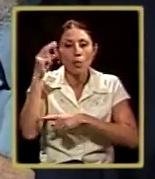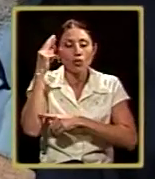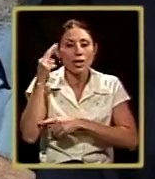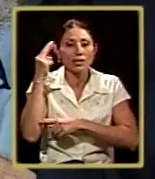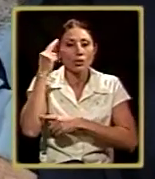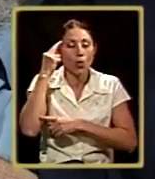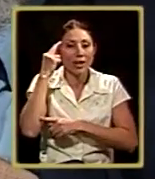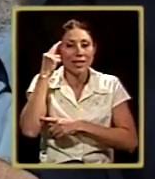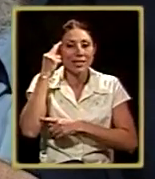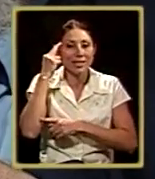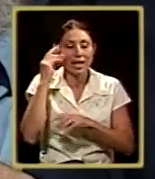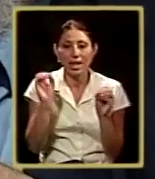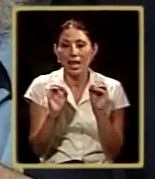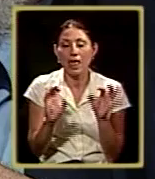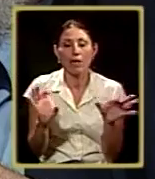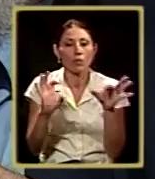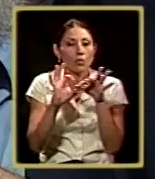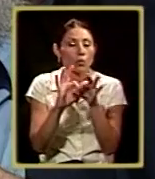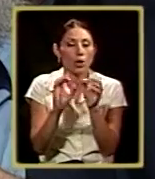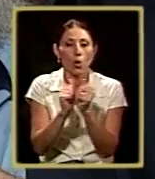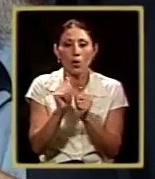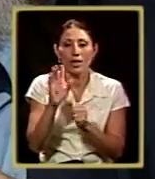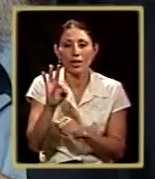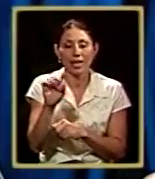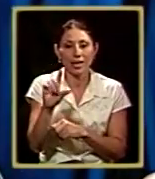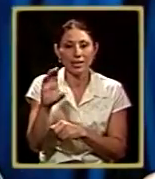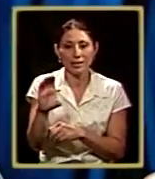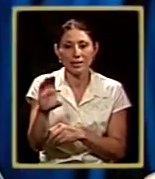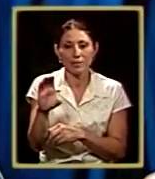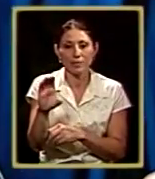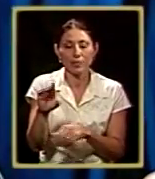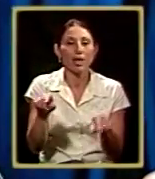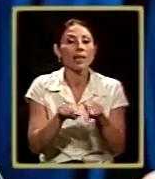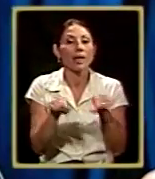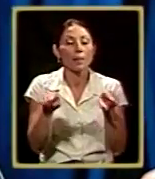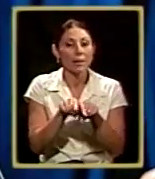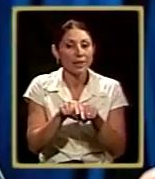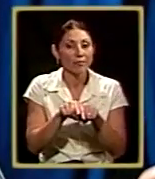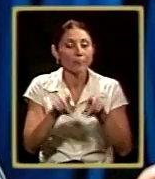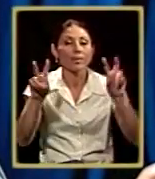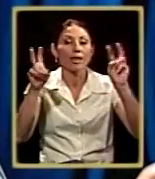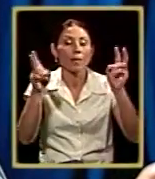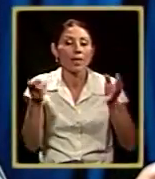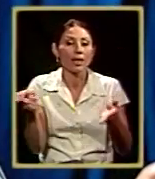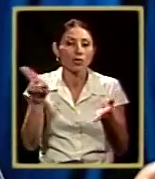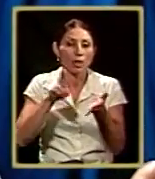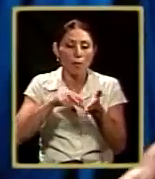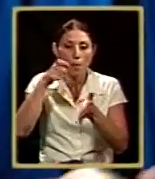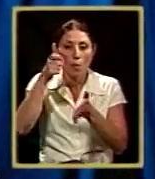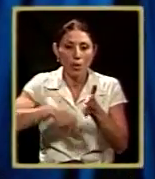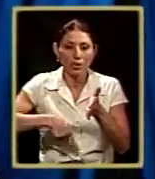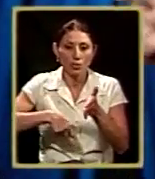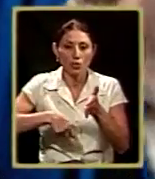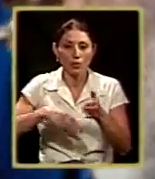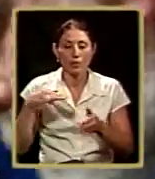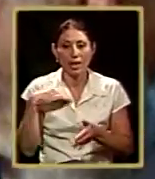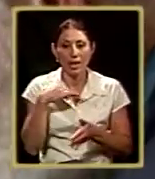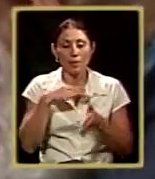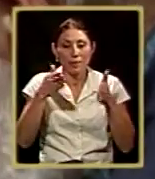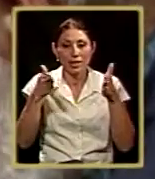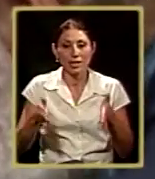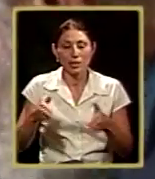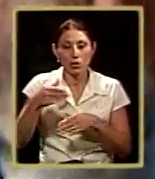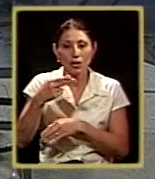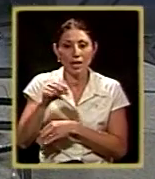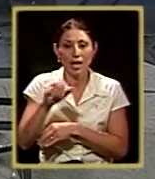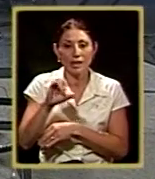vez no son directamente, tienen que ver con el tratado. Después está el tema de los impuestos. El ministro de Hacienda dice que le